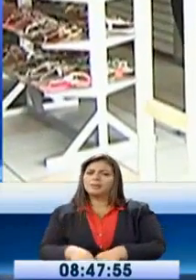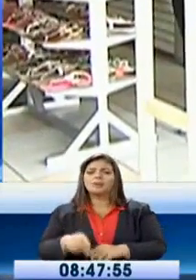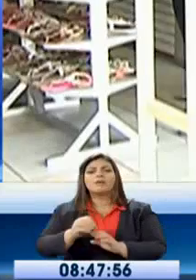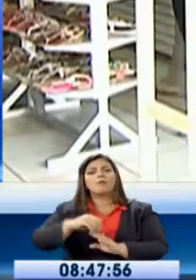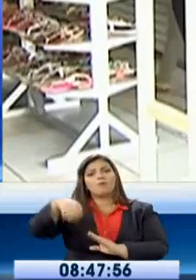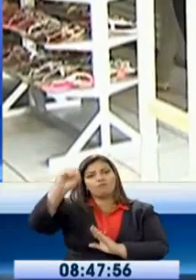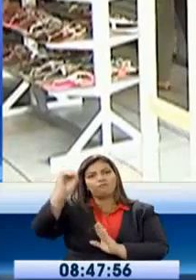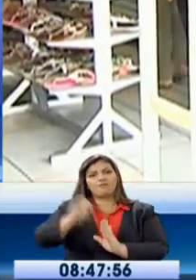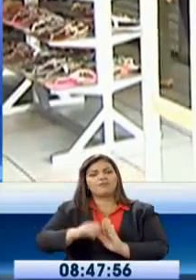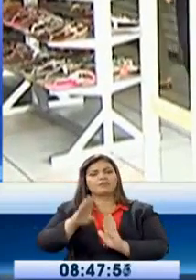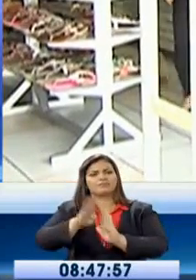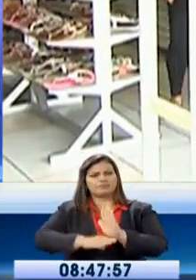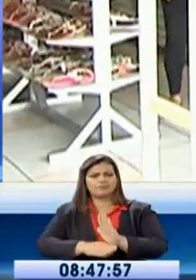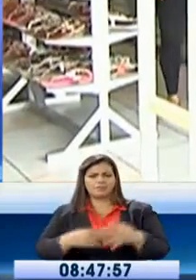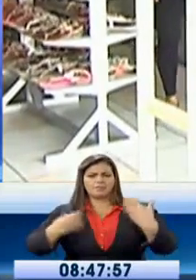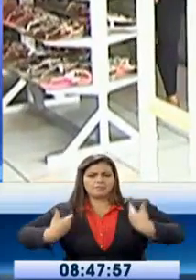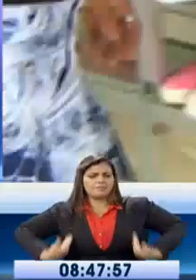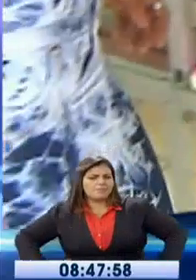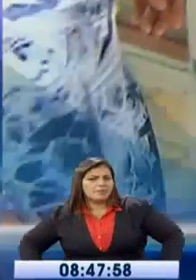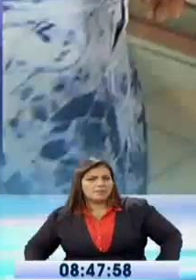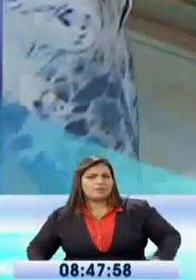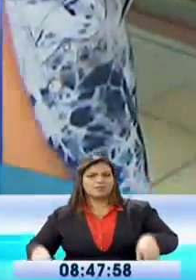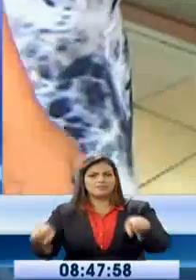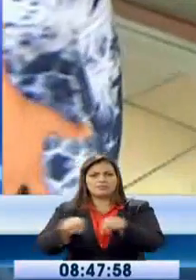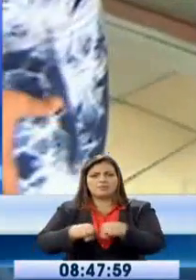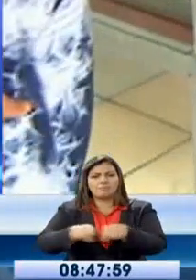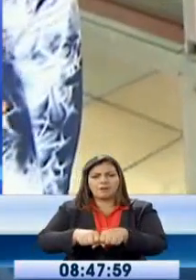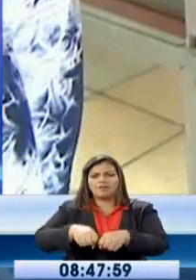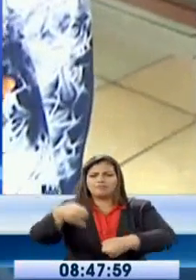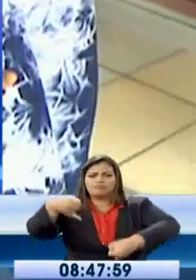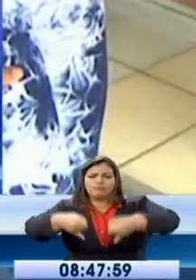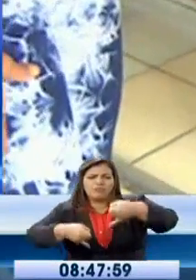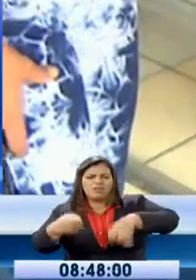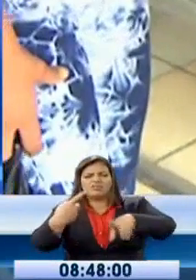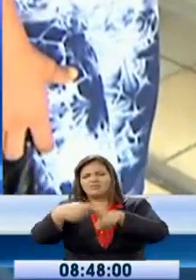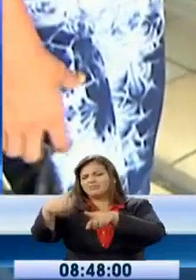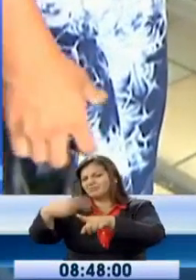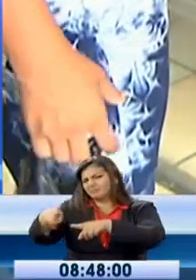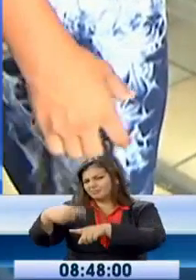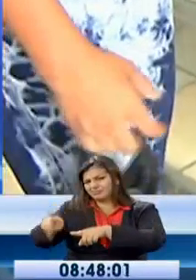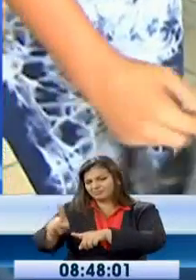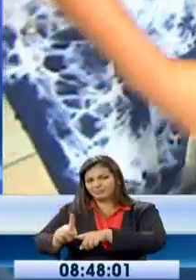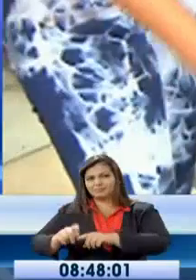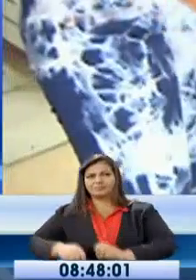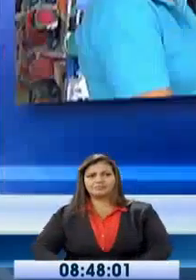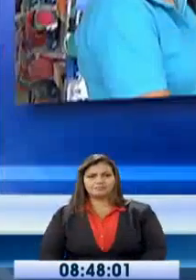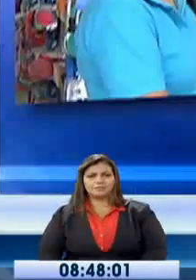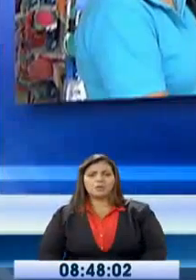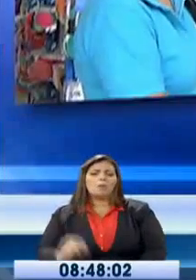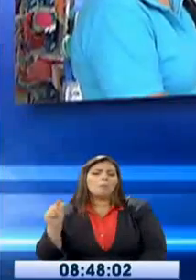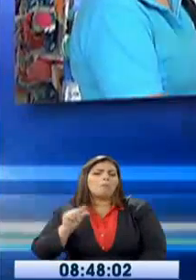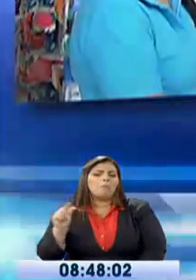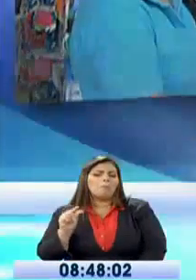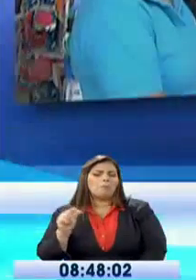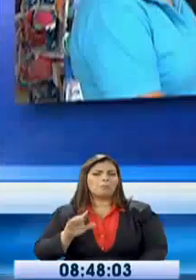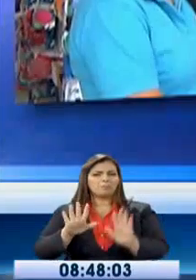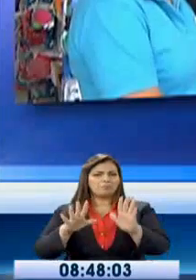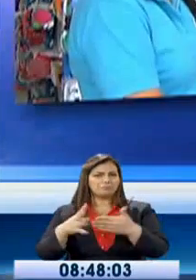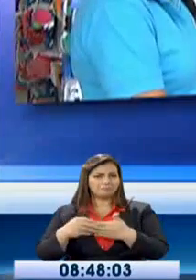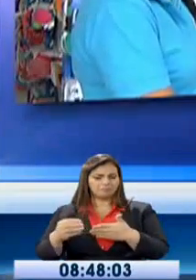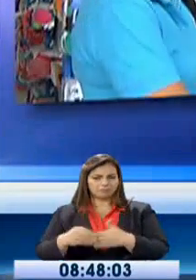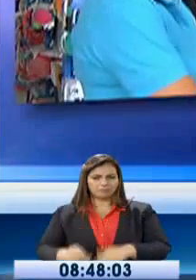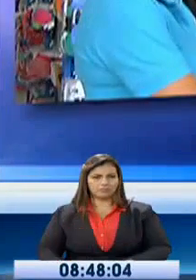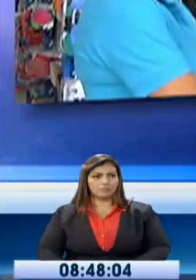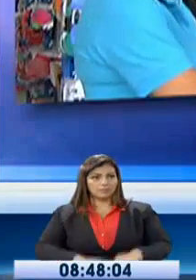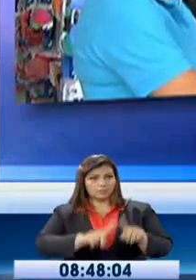vestidos, zapatos, sandalias, plataforma, de todos. ¿Y lo más barato cuál es el precio? $10. Desde $10 en adelante. ¿Van a hacer descuentos para el mes de